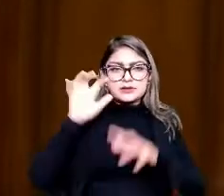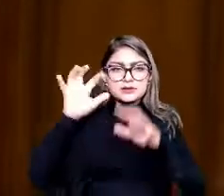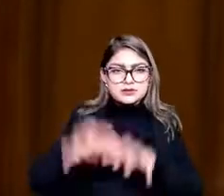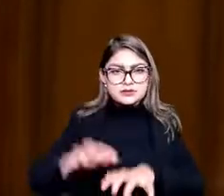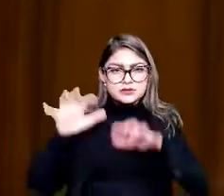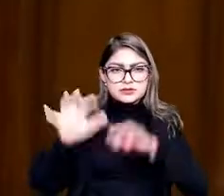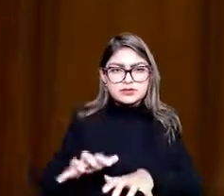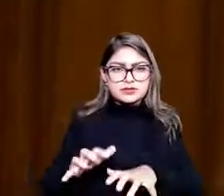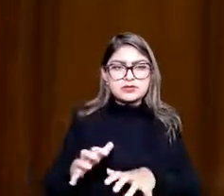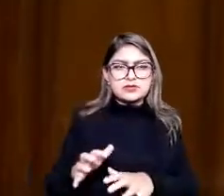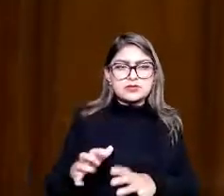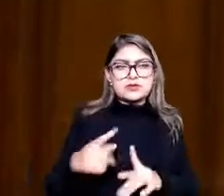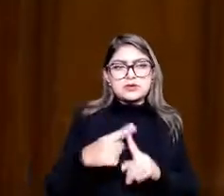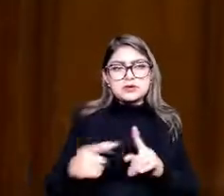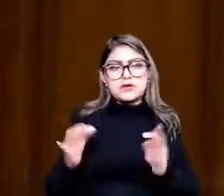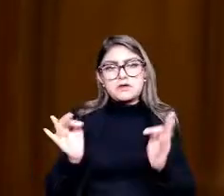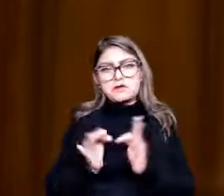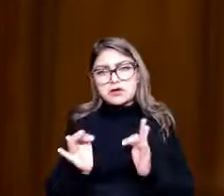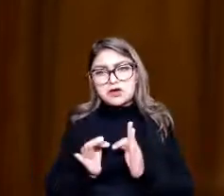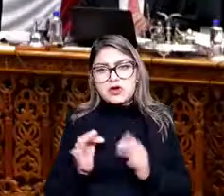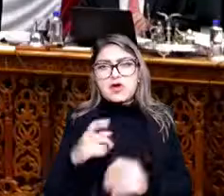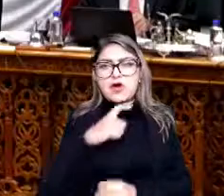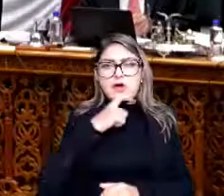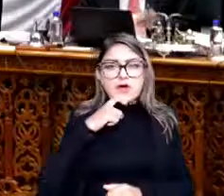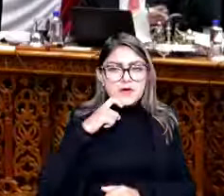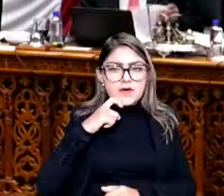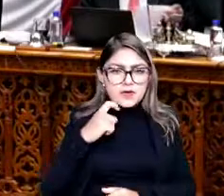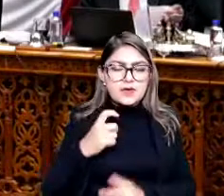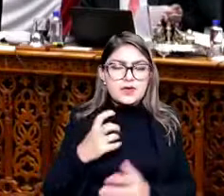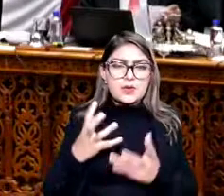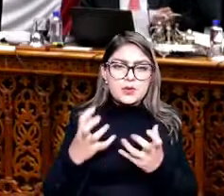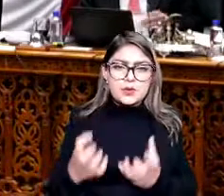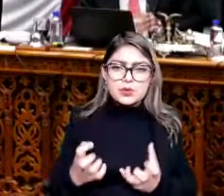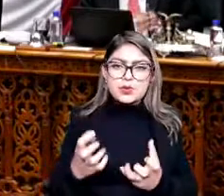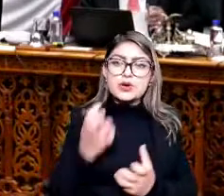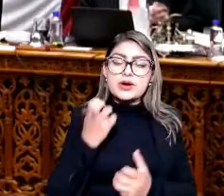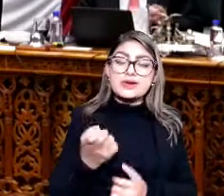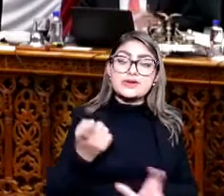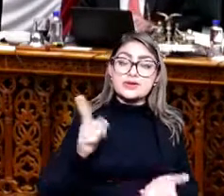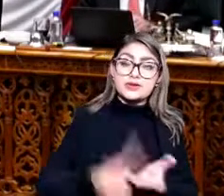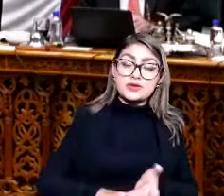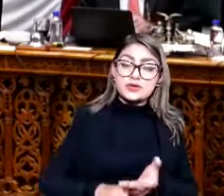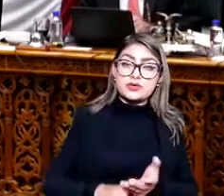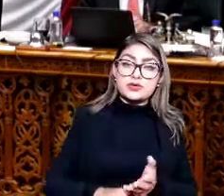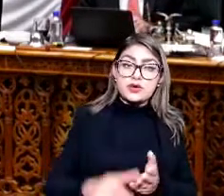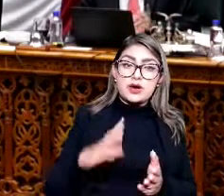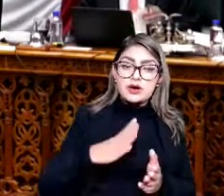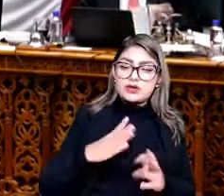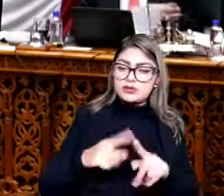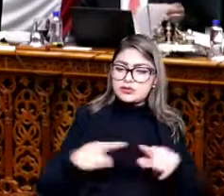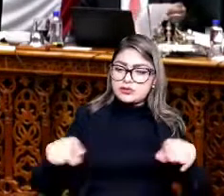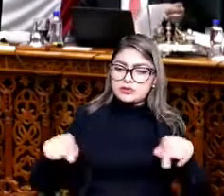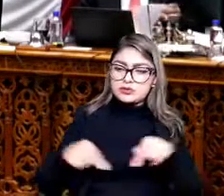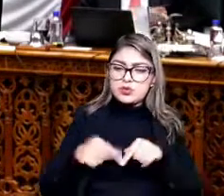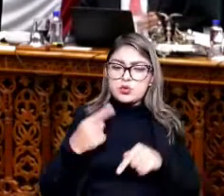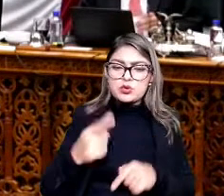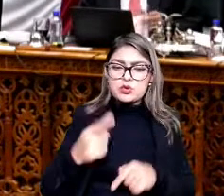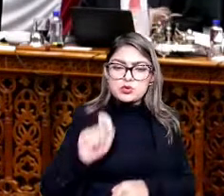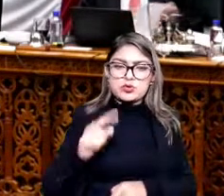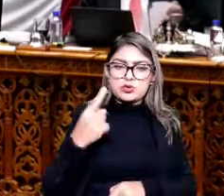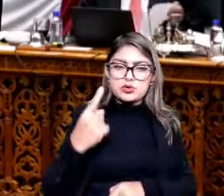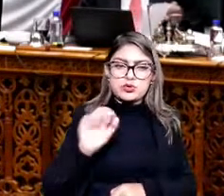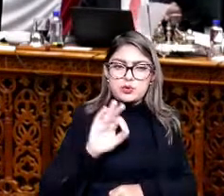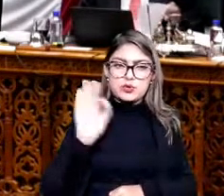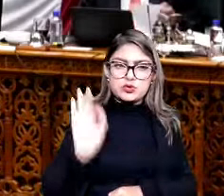templado, frío y seco. Todo esto en una extensión que representa el 1.1% de la superficie